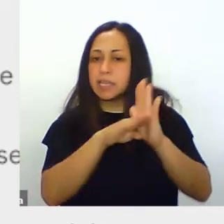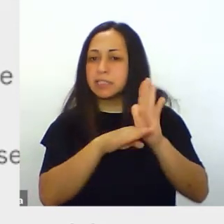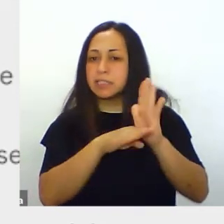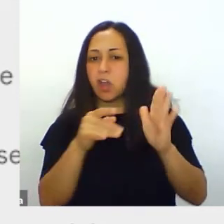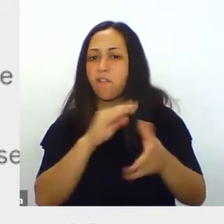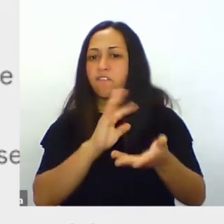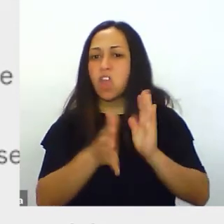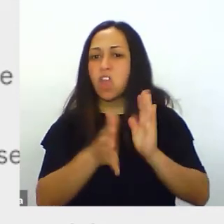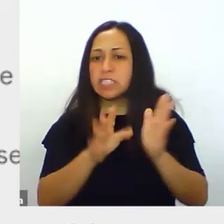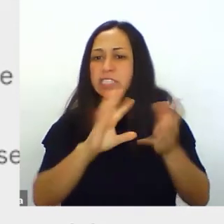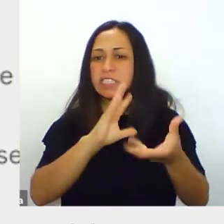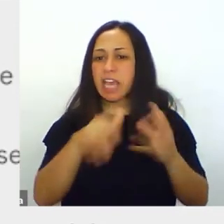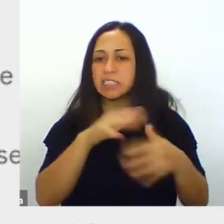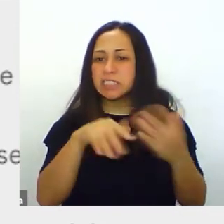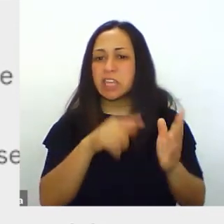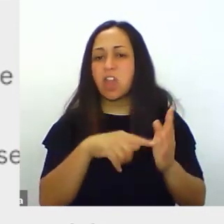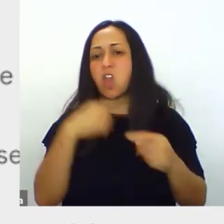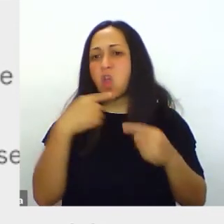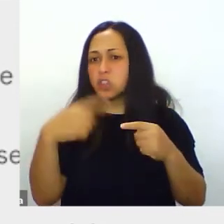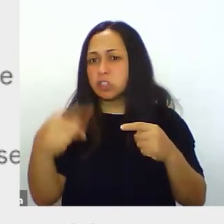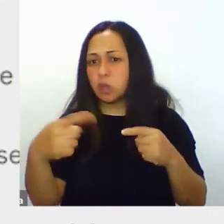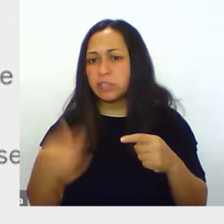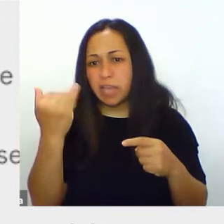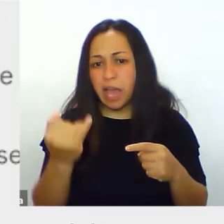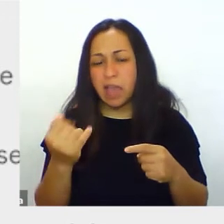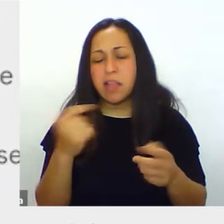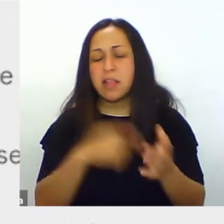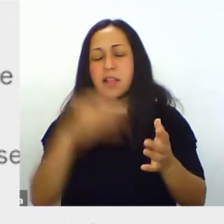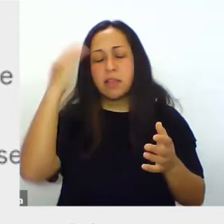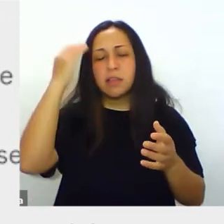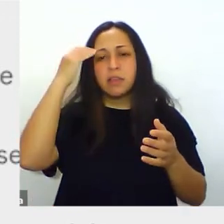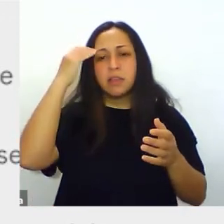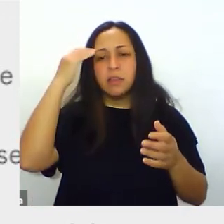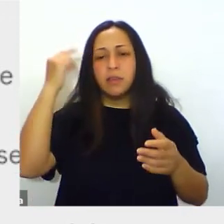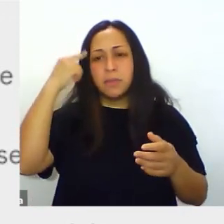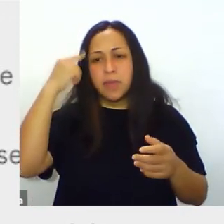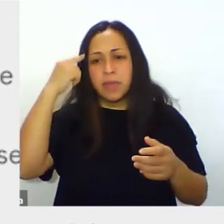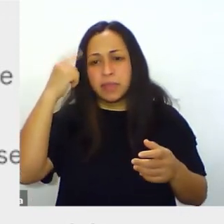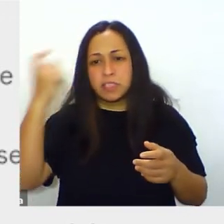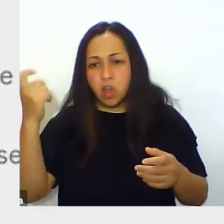violencia tiene un montón de consecuencias en términos del bienestar psicológico de las personas,